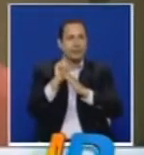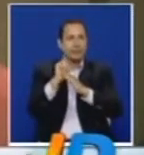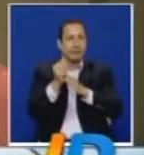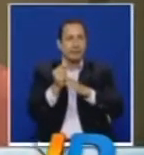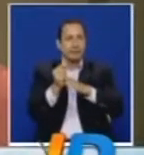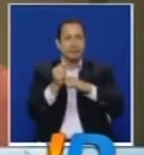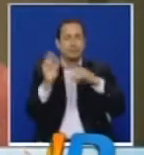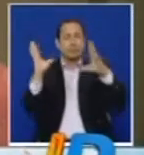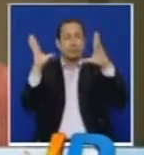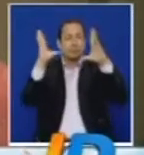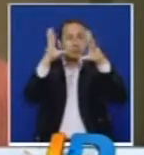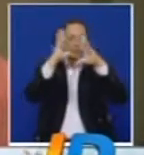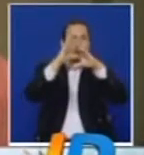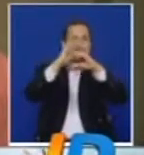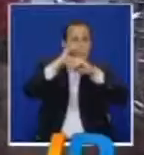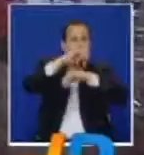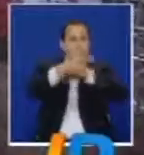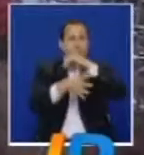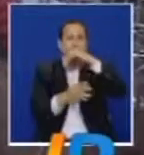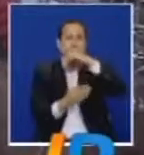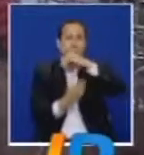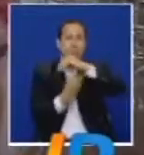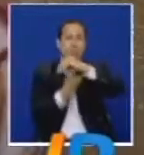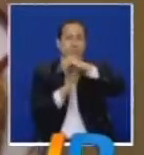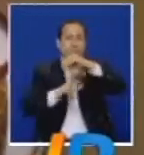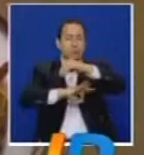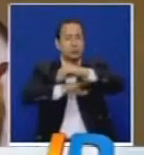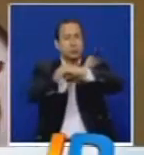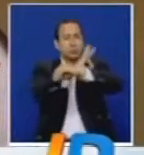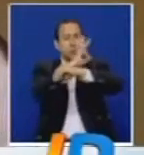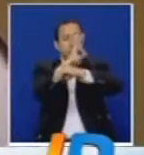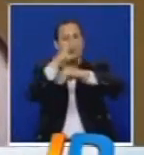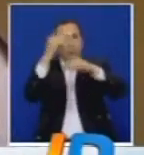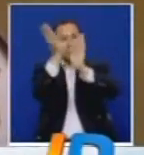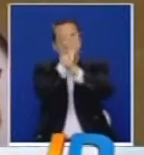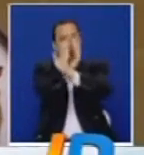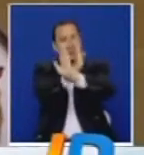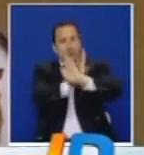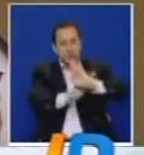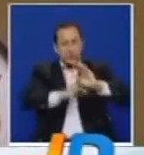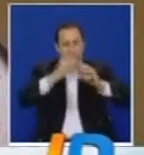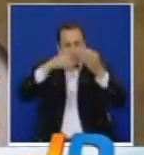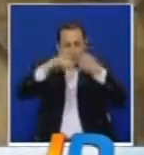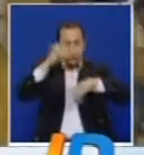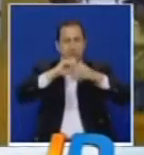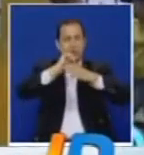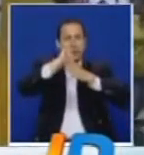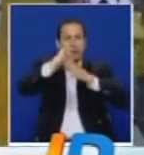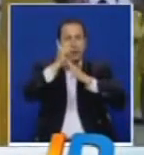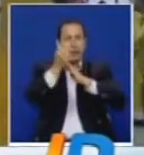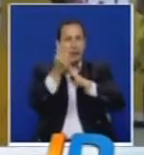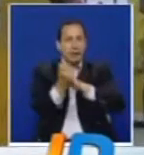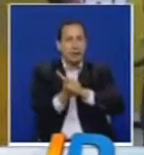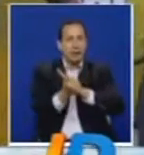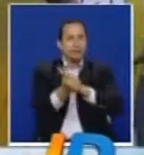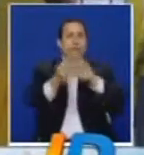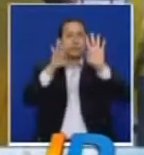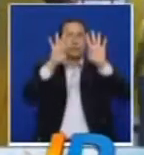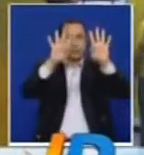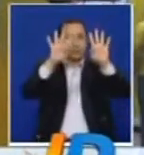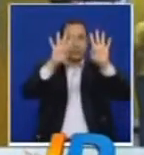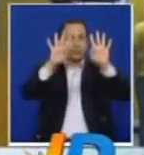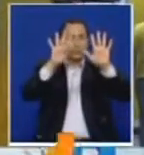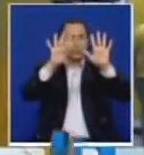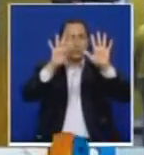las noches y a veces amanecernos. En los asaderos hacen cuentas. Estamos cambiando 9 bultos